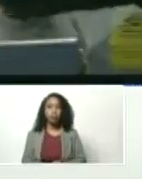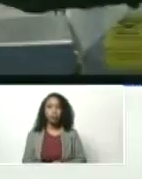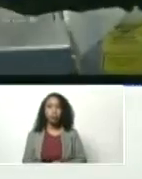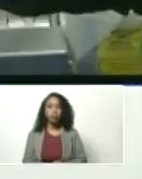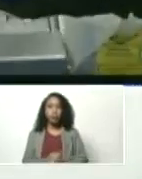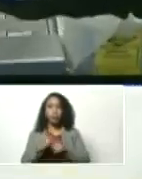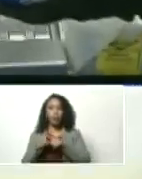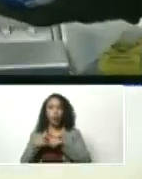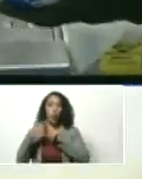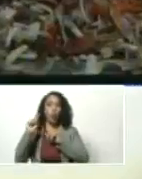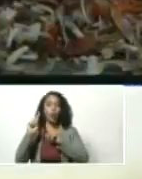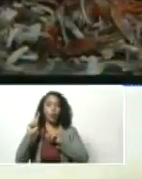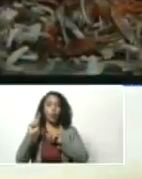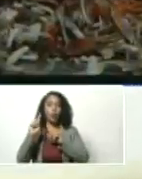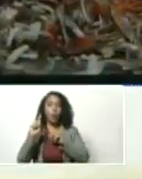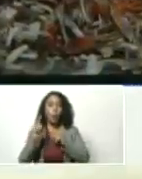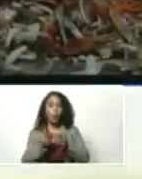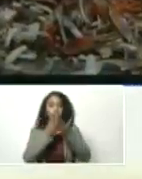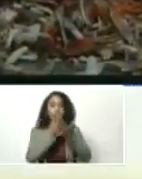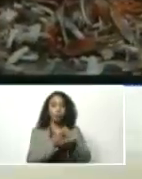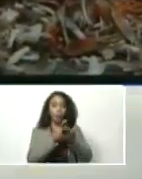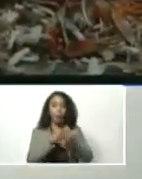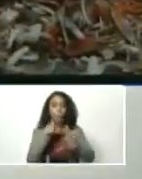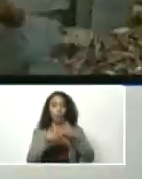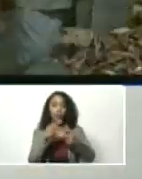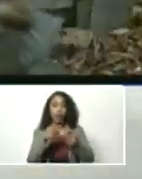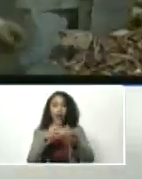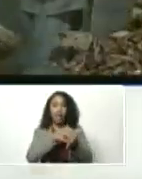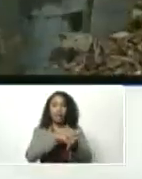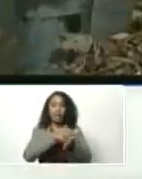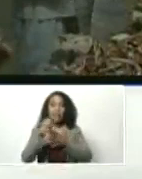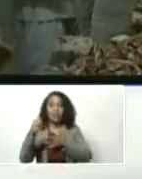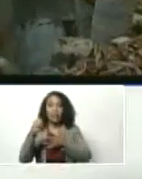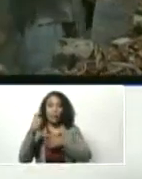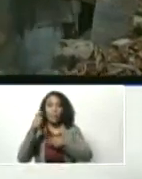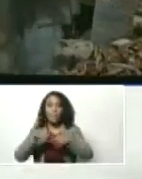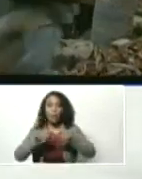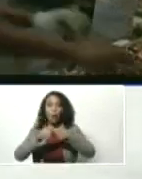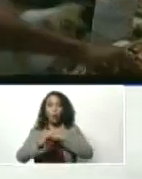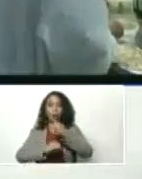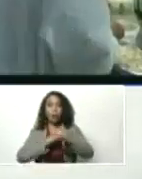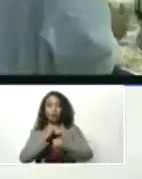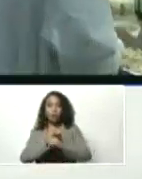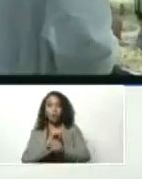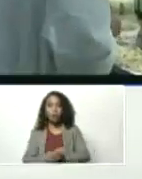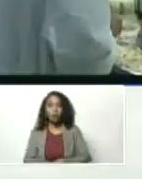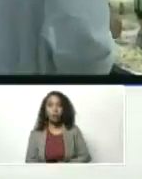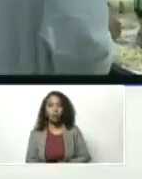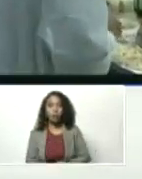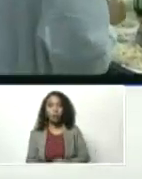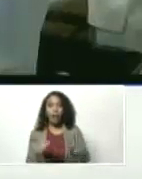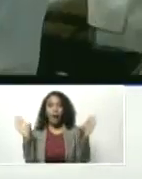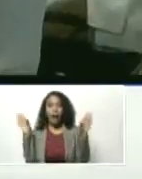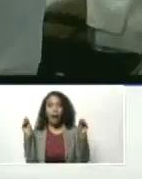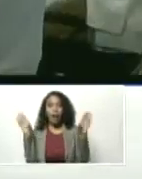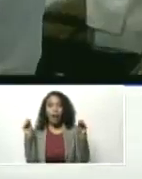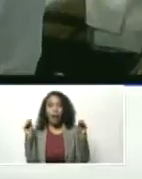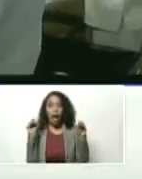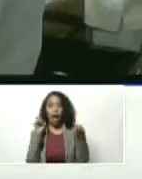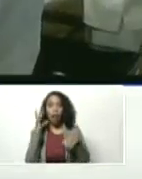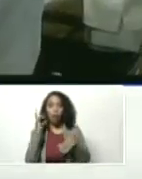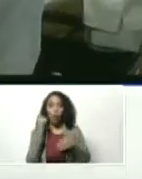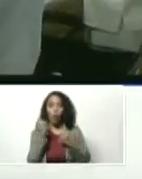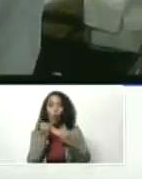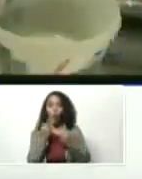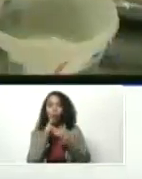Y otra buena parte de la producción nos las arrancan de la mano del mercado internacional. El cangrejo azul, ¿cuántas